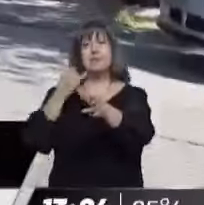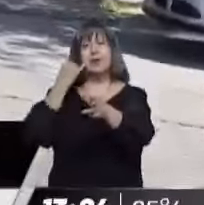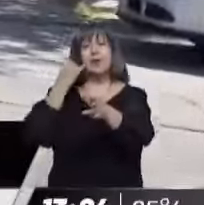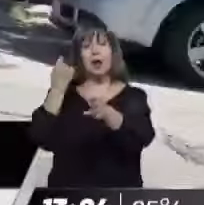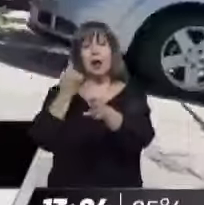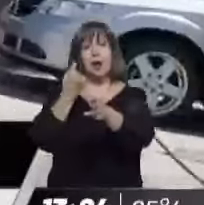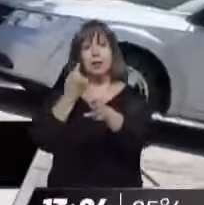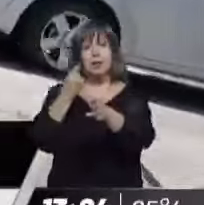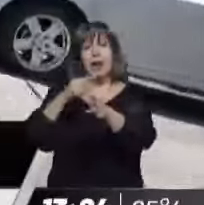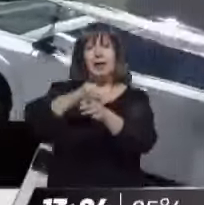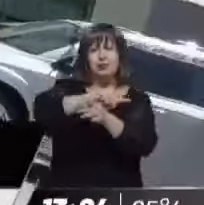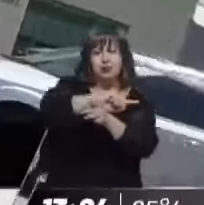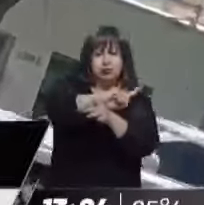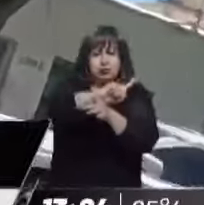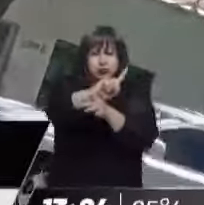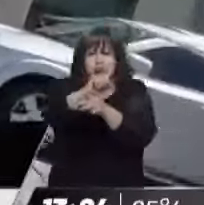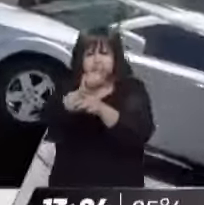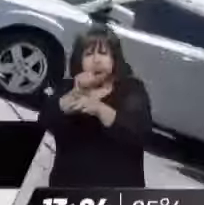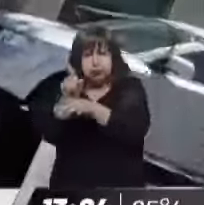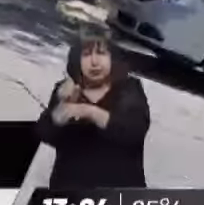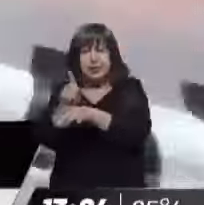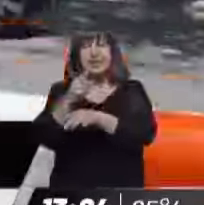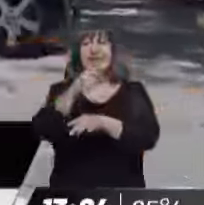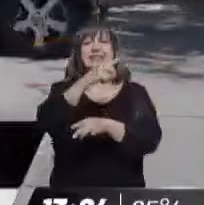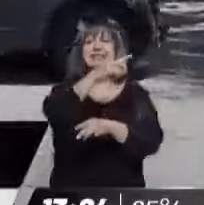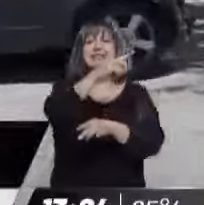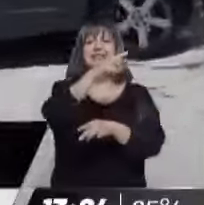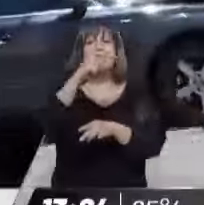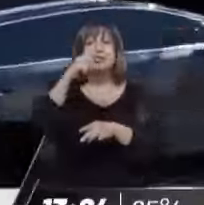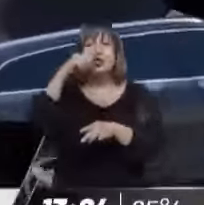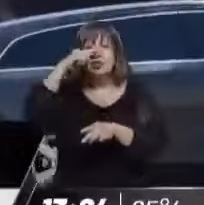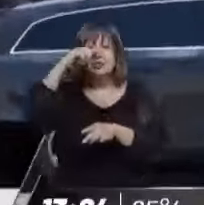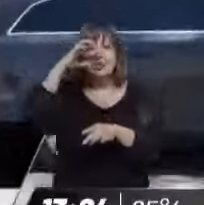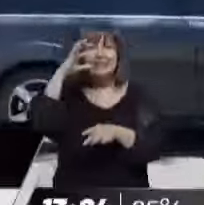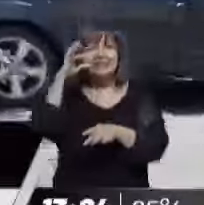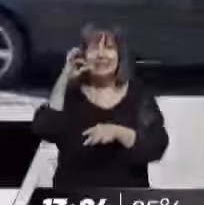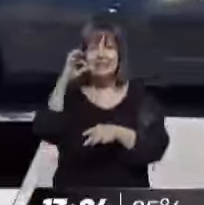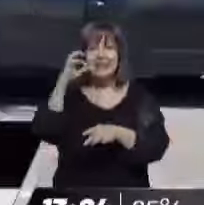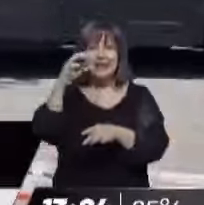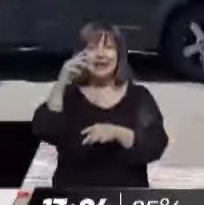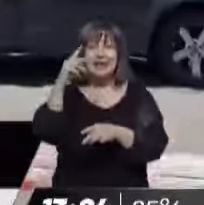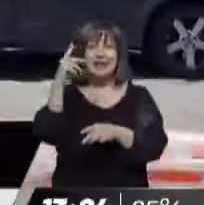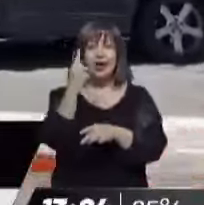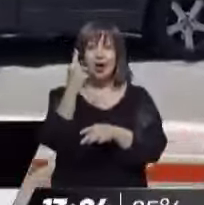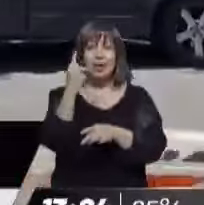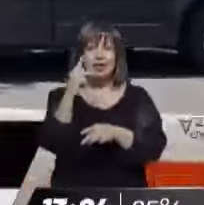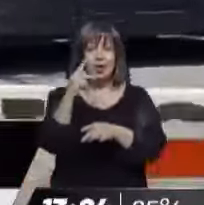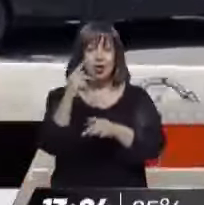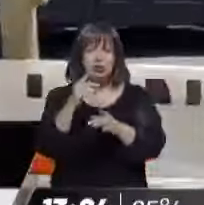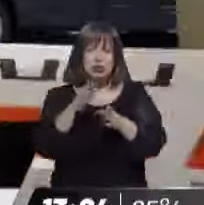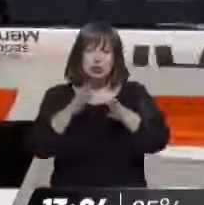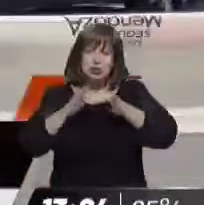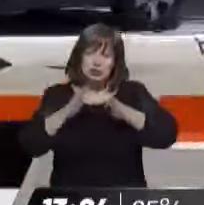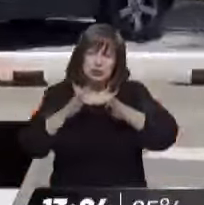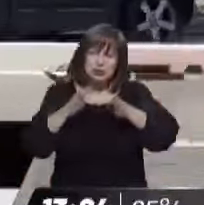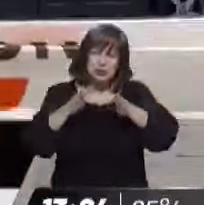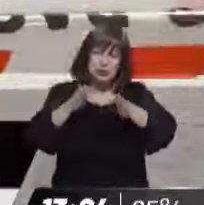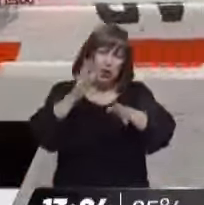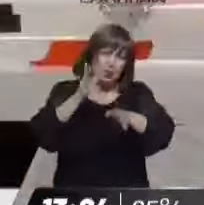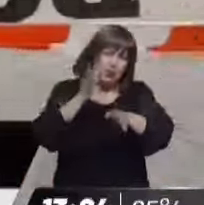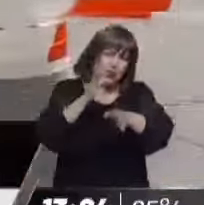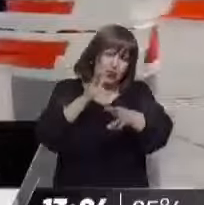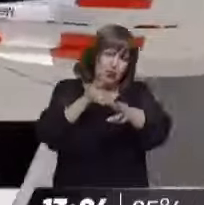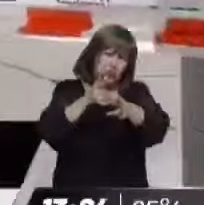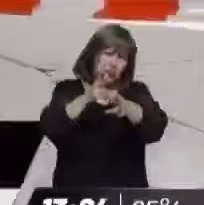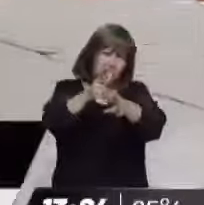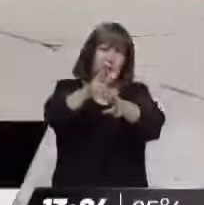los 170 kilómetros por hora atravesando la ciudad si no me equivoco, por Bandera de los Andes en algún punto, y